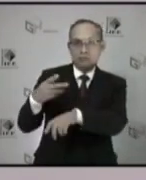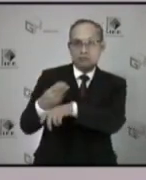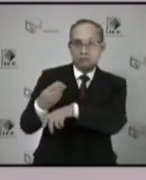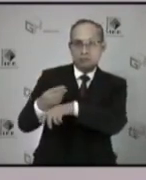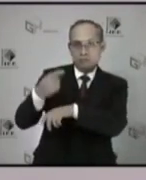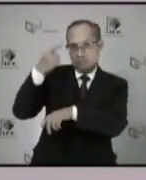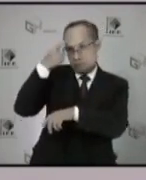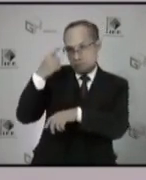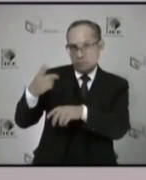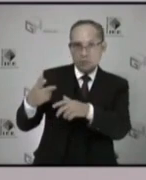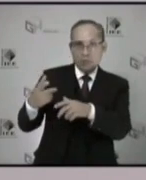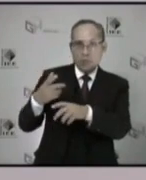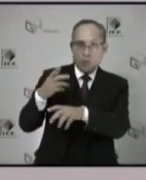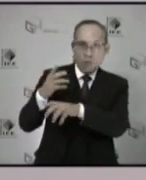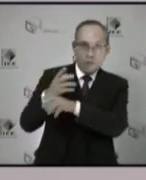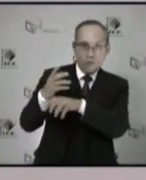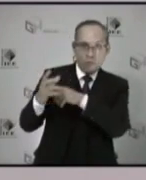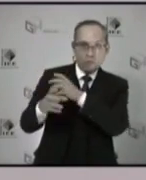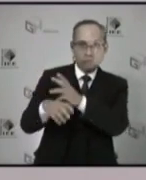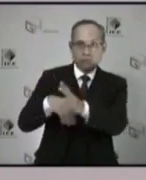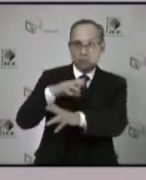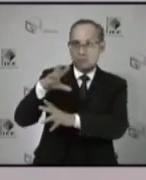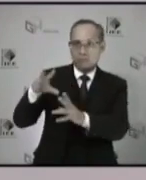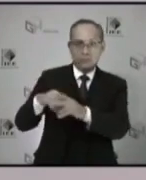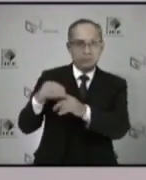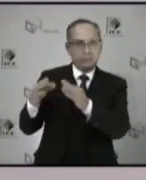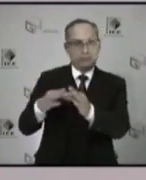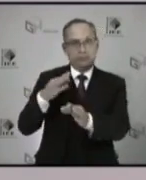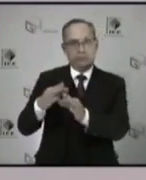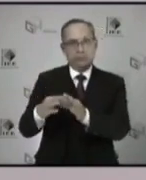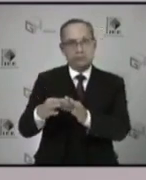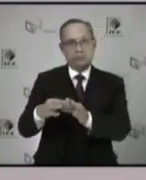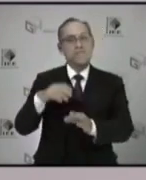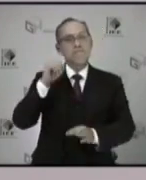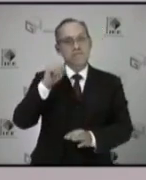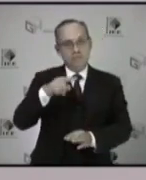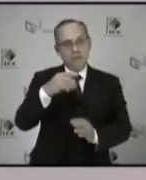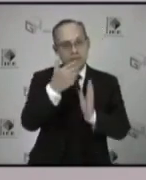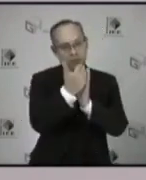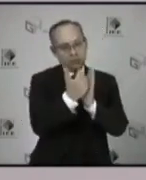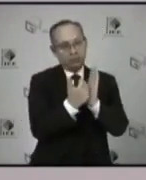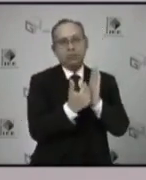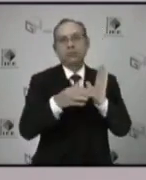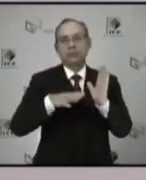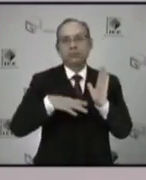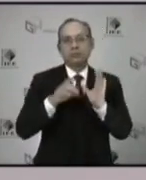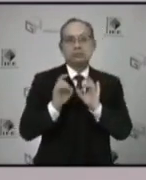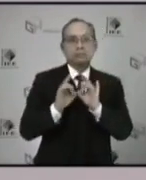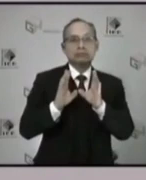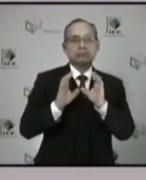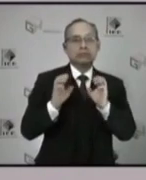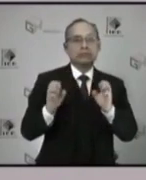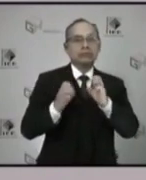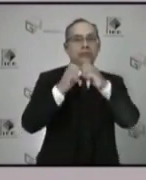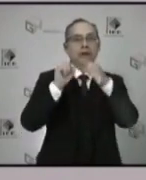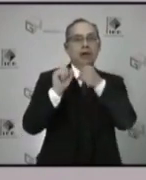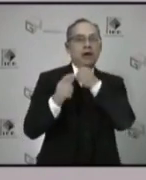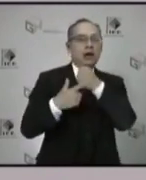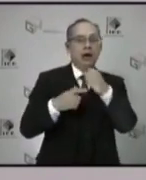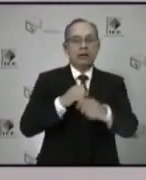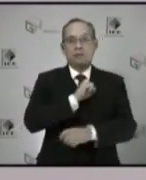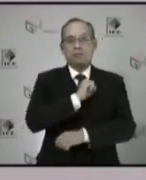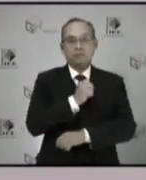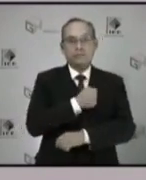Crearé un programa y protocolos de actuación ante emergencias sanitarias. En este